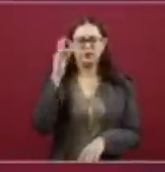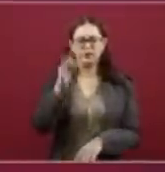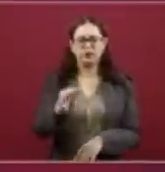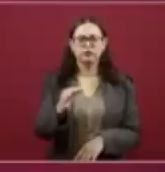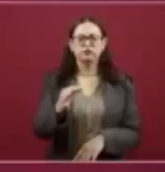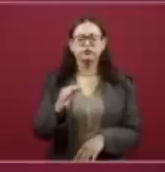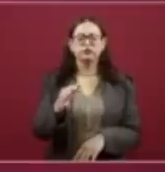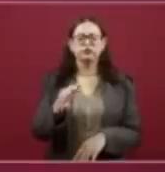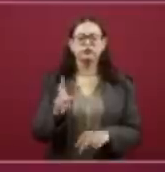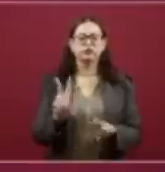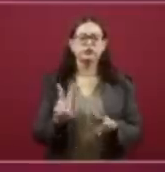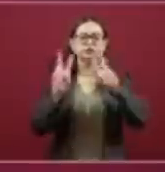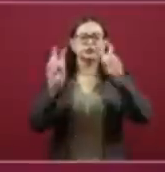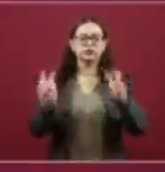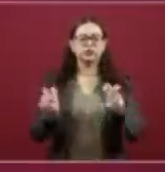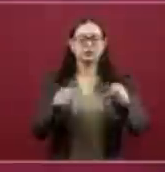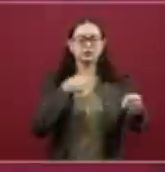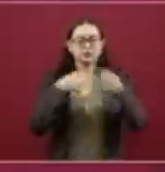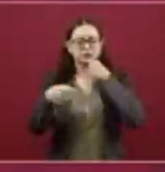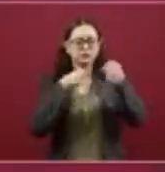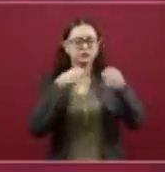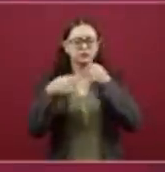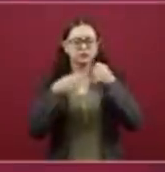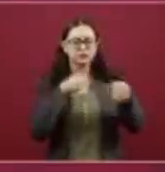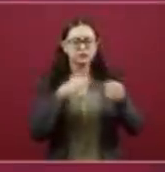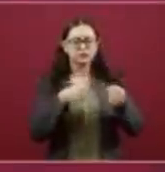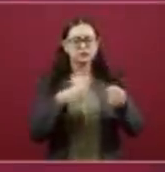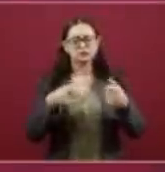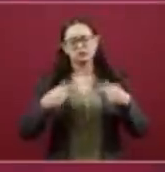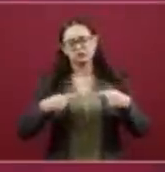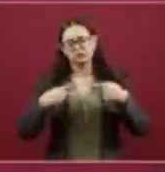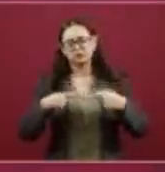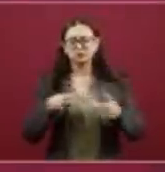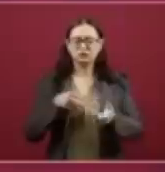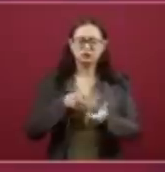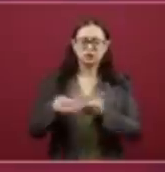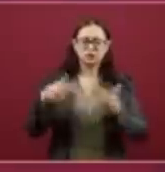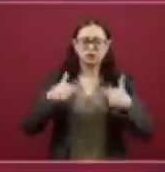la protección a periodistas y a defensores de derechos humanos.